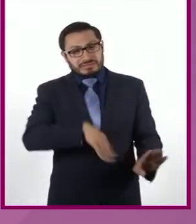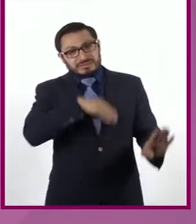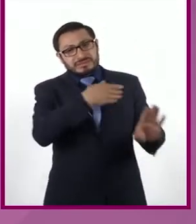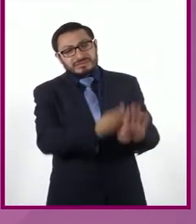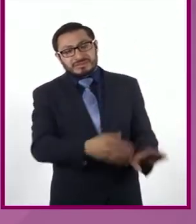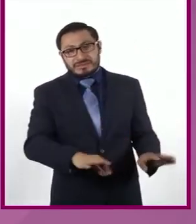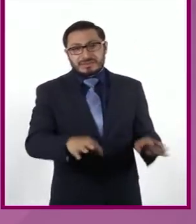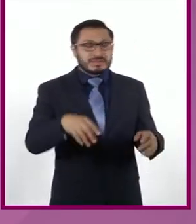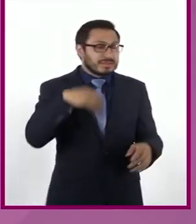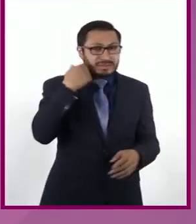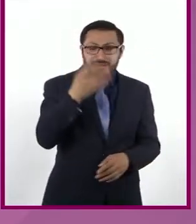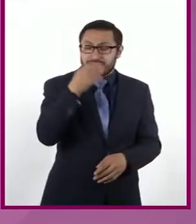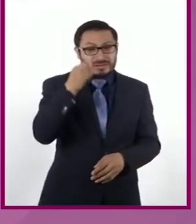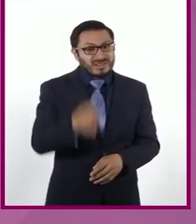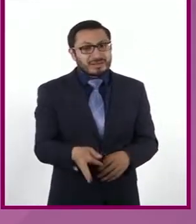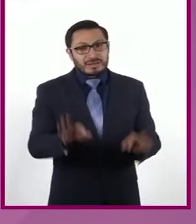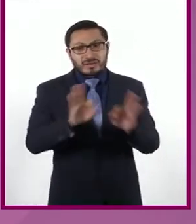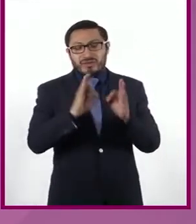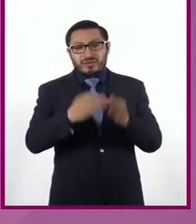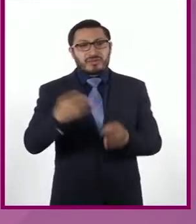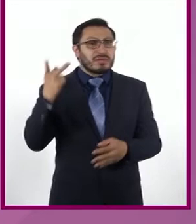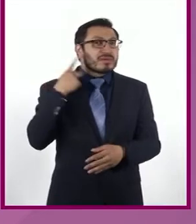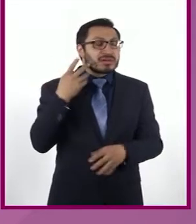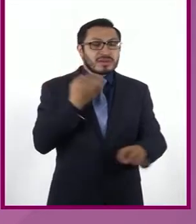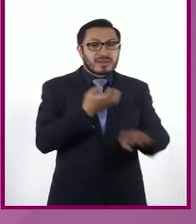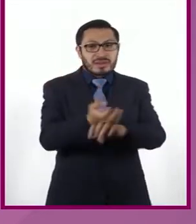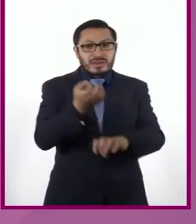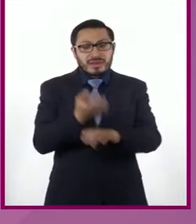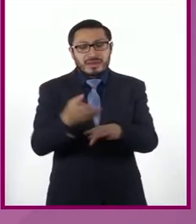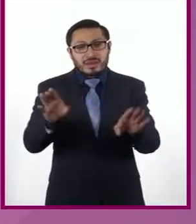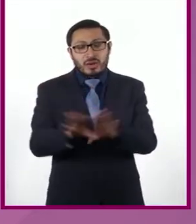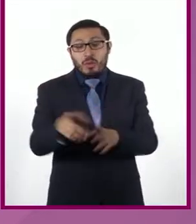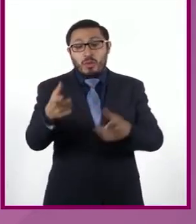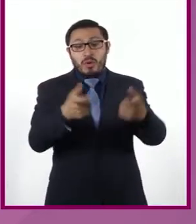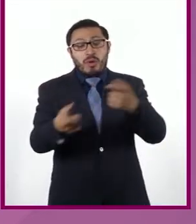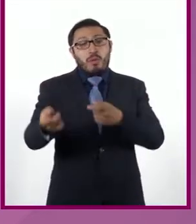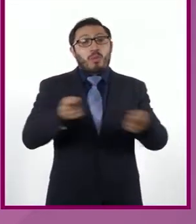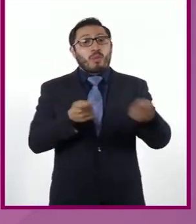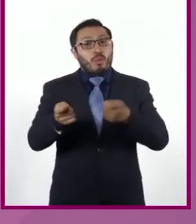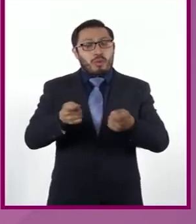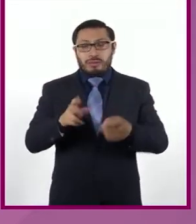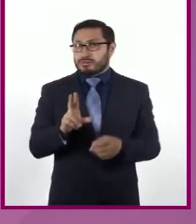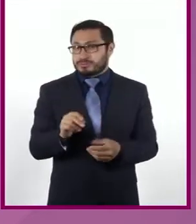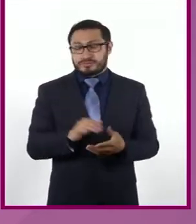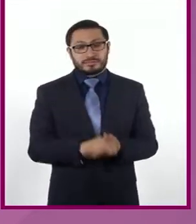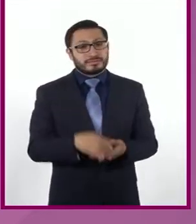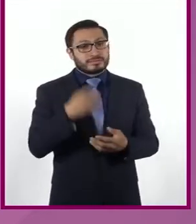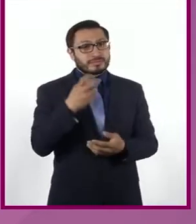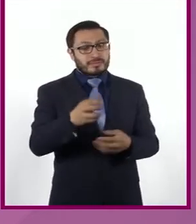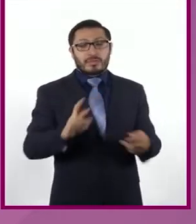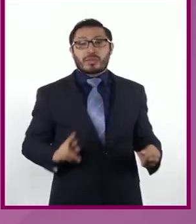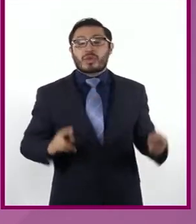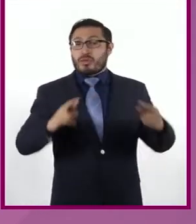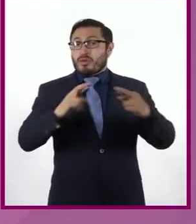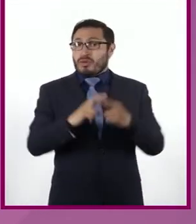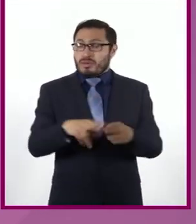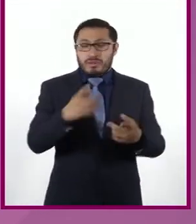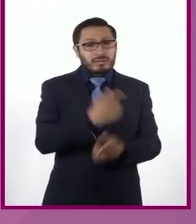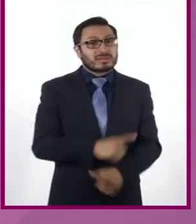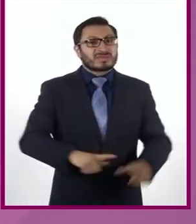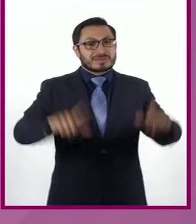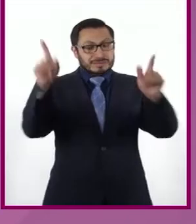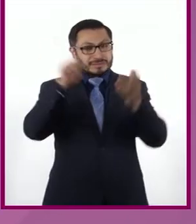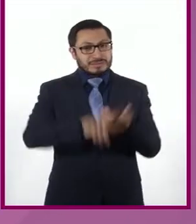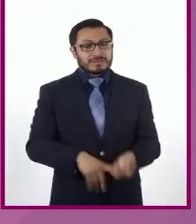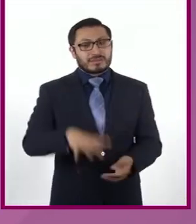las políticas de Estado que intentan someter la economía bajo su control. Respecto a la religión, el liberalismo